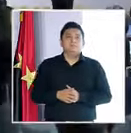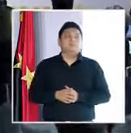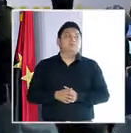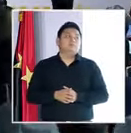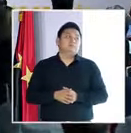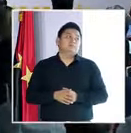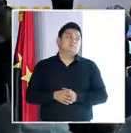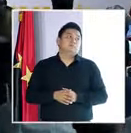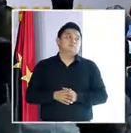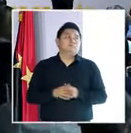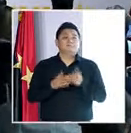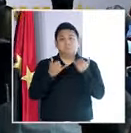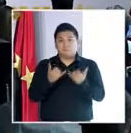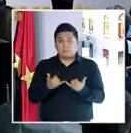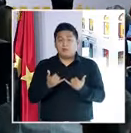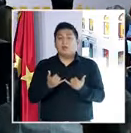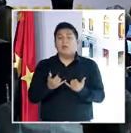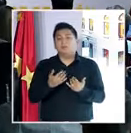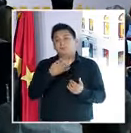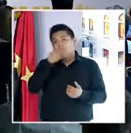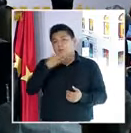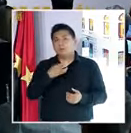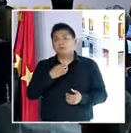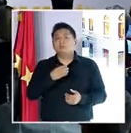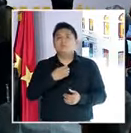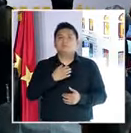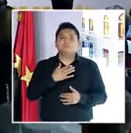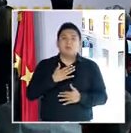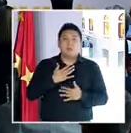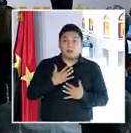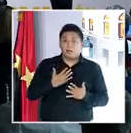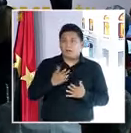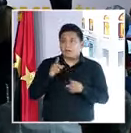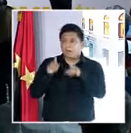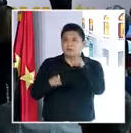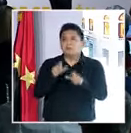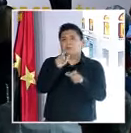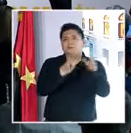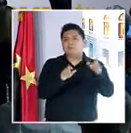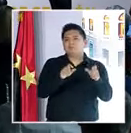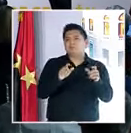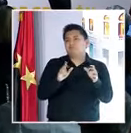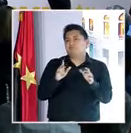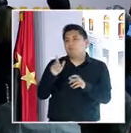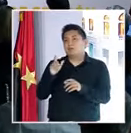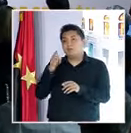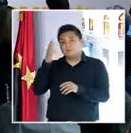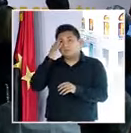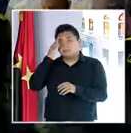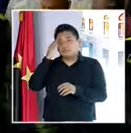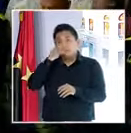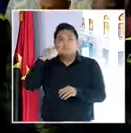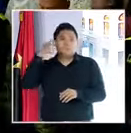Bueno, realmente quiero aprovechar la oportunidad y la presencia de algunos actores regionales y entre